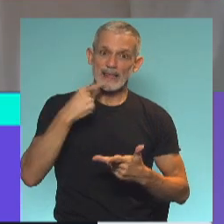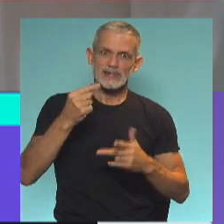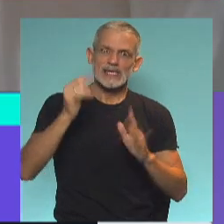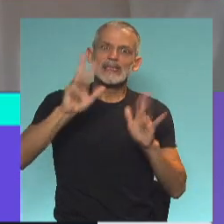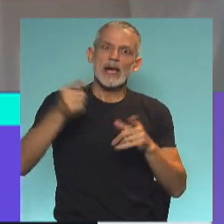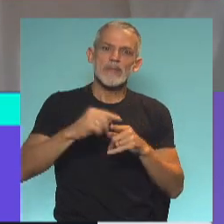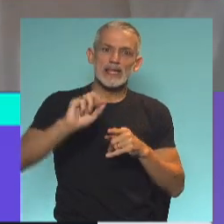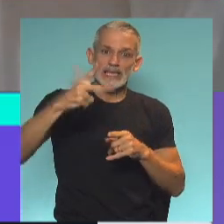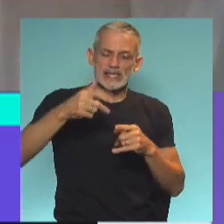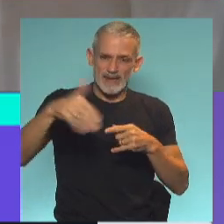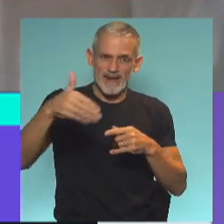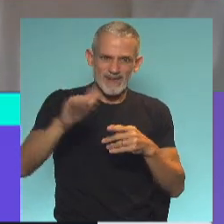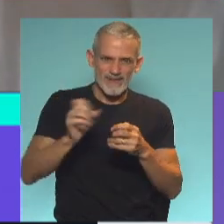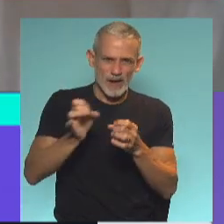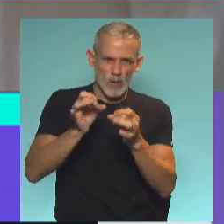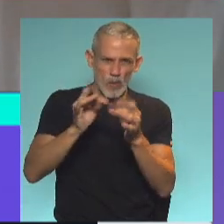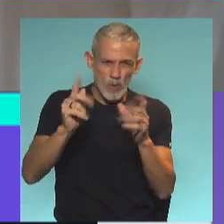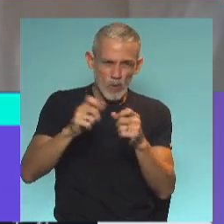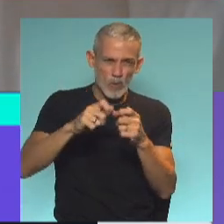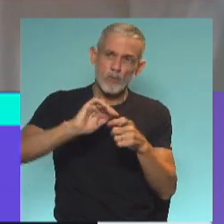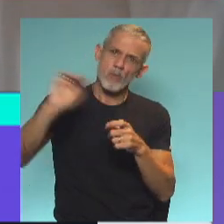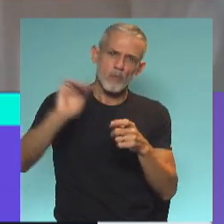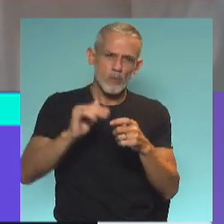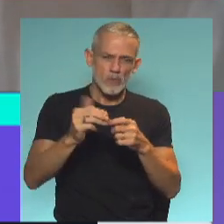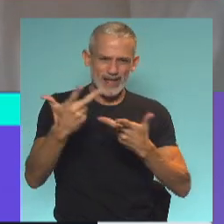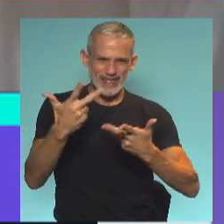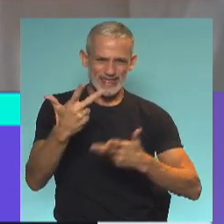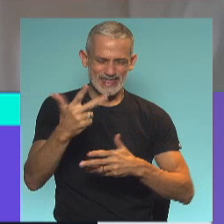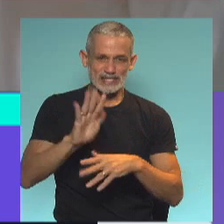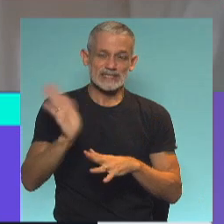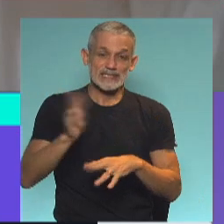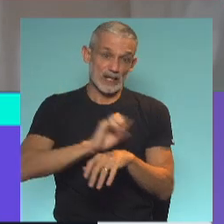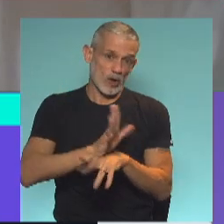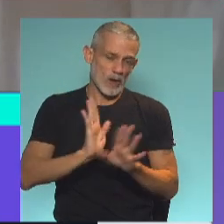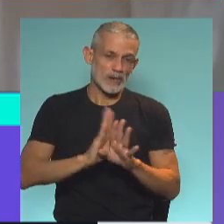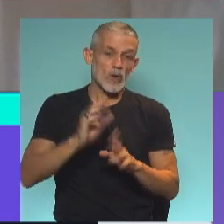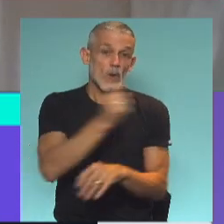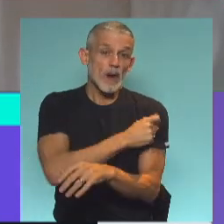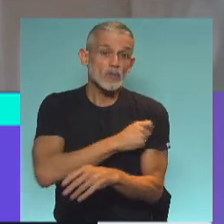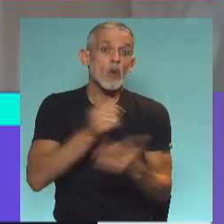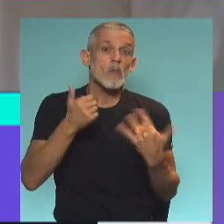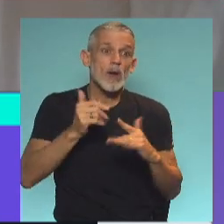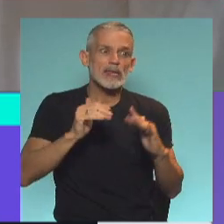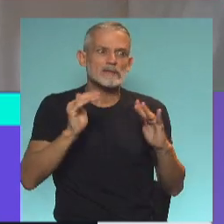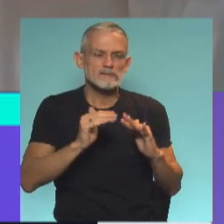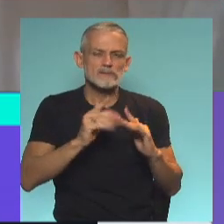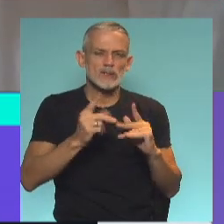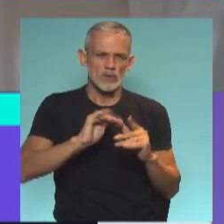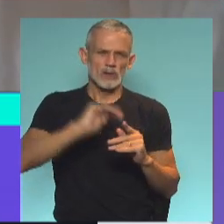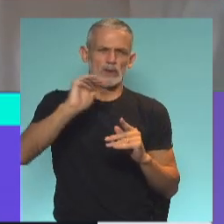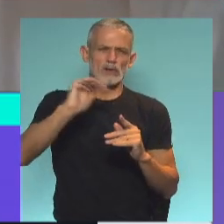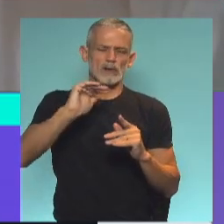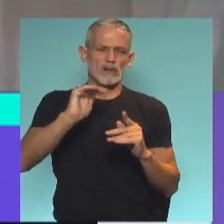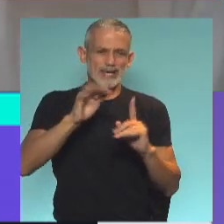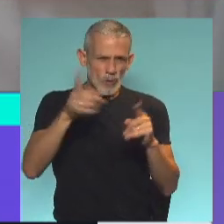ola inminente. ¿Usted piensa que con la vacunación se puede evitar una tercera ola cuando estamos todavía en el pico de la segunda?